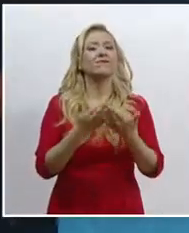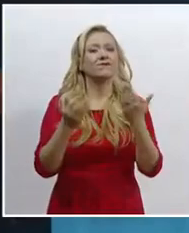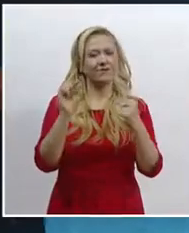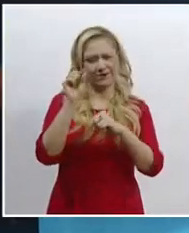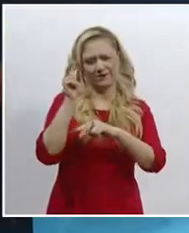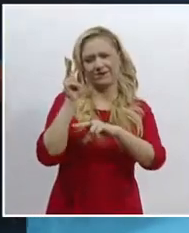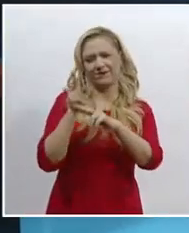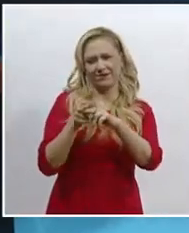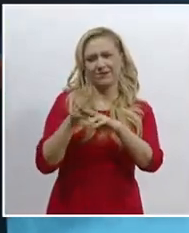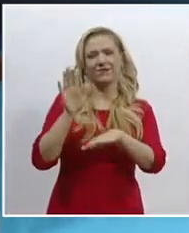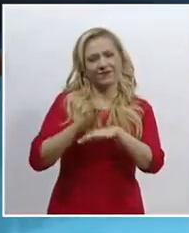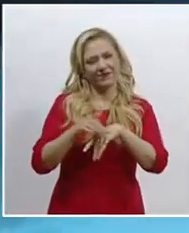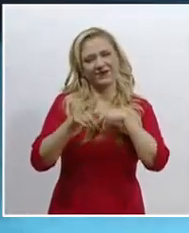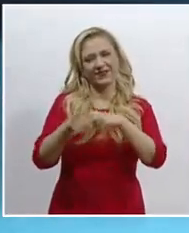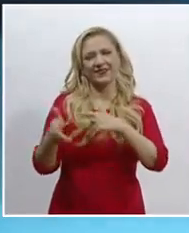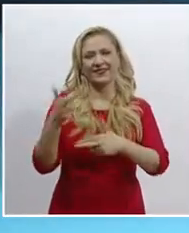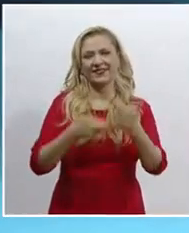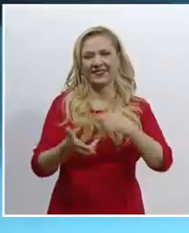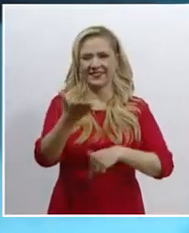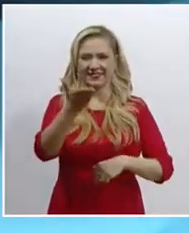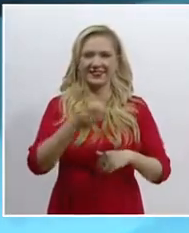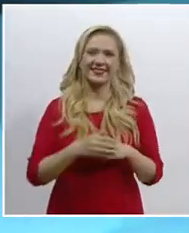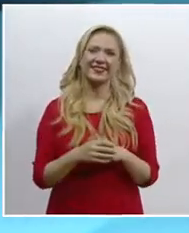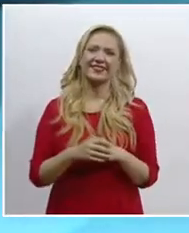Vamos a una pausa y continuamos con más.